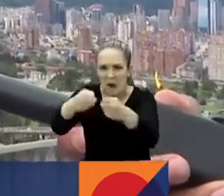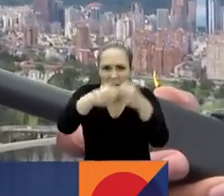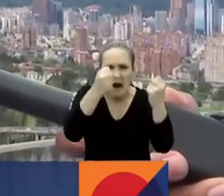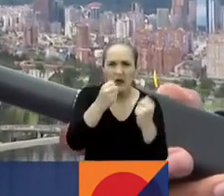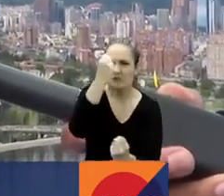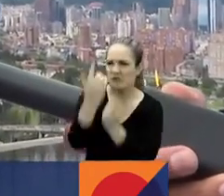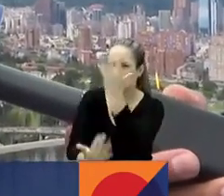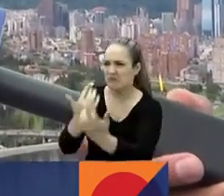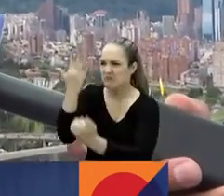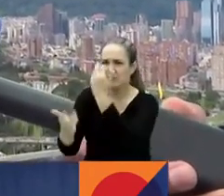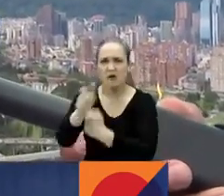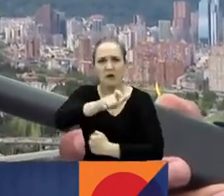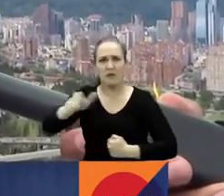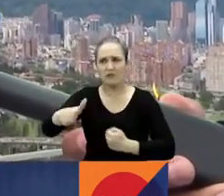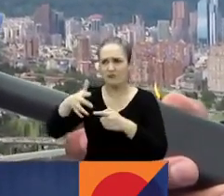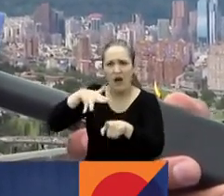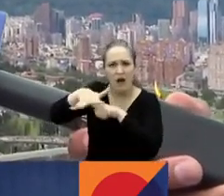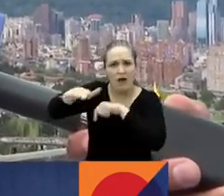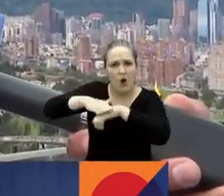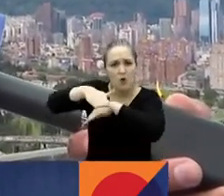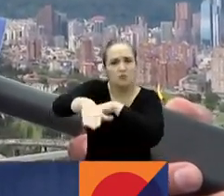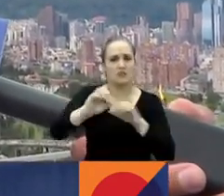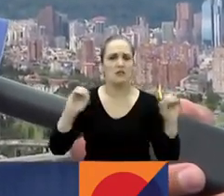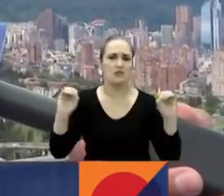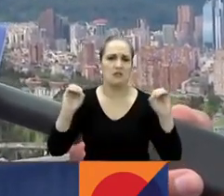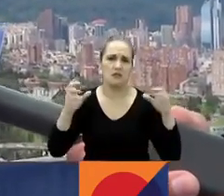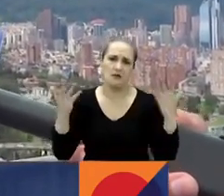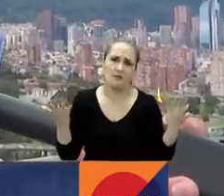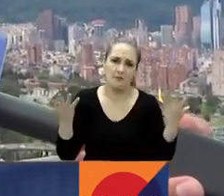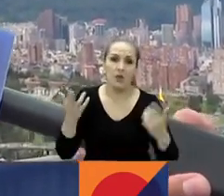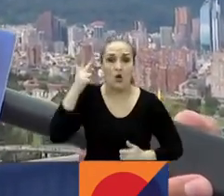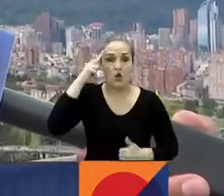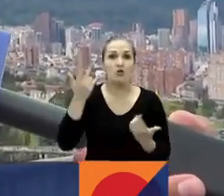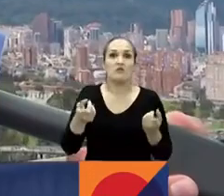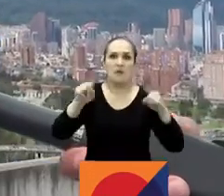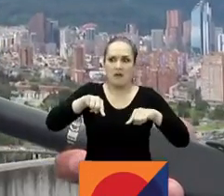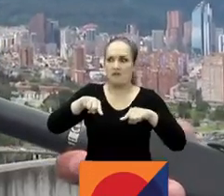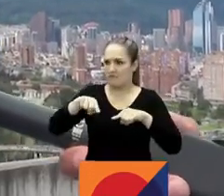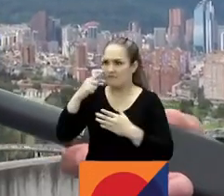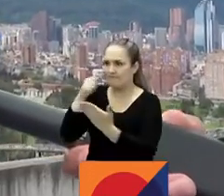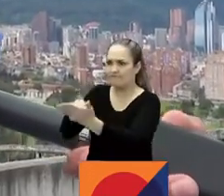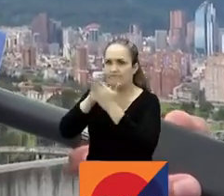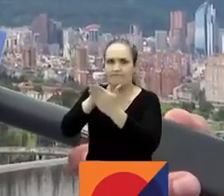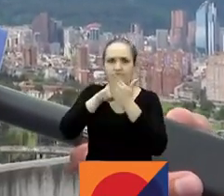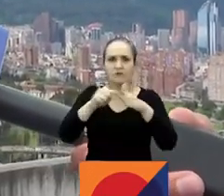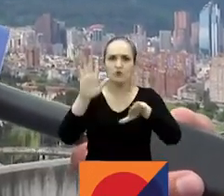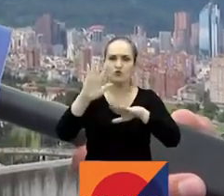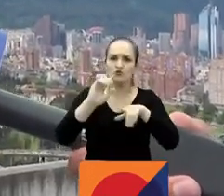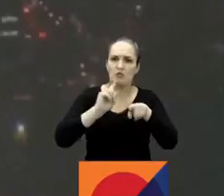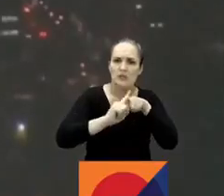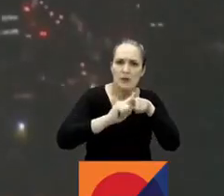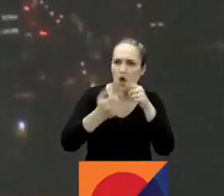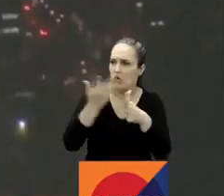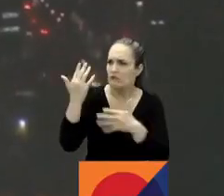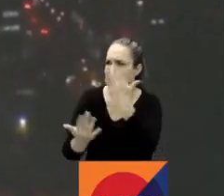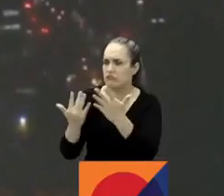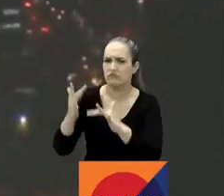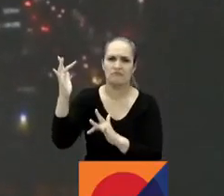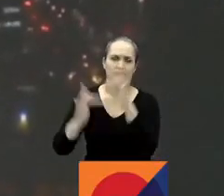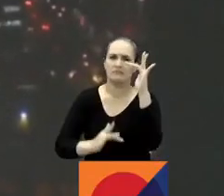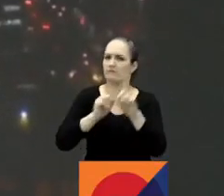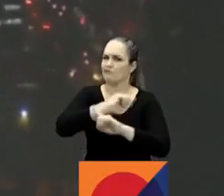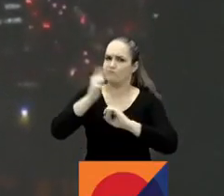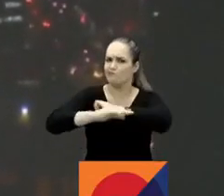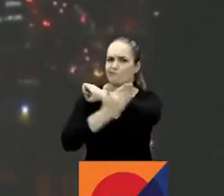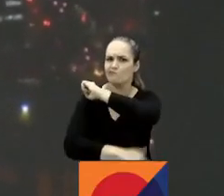que no tengan ninguna consecuencia y adicionalmente, por supuesto, el destrozo que se presenta en sistemas de transporte público. Y comenzó el